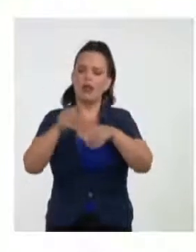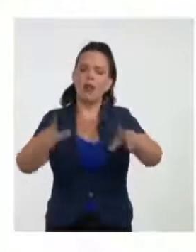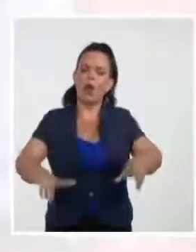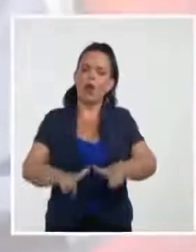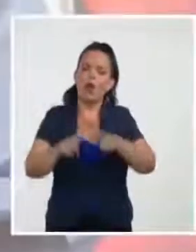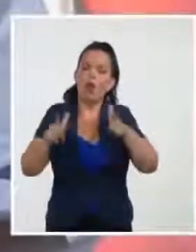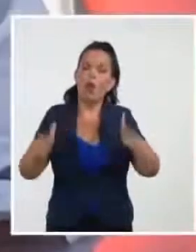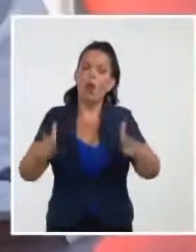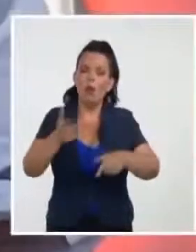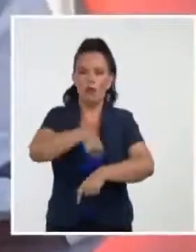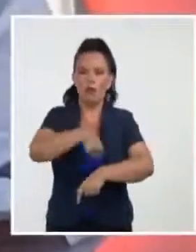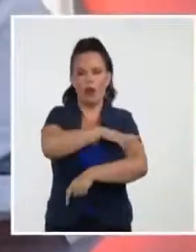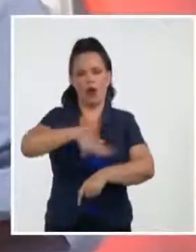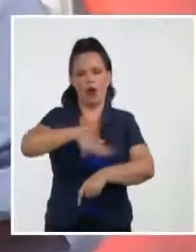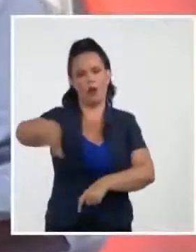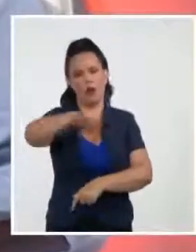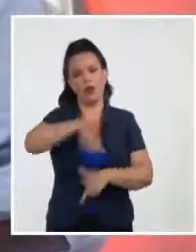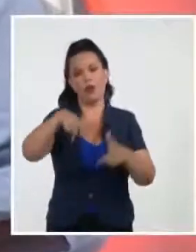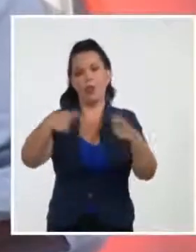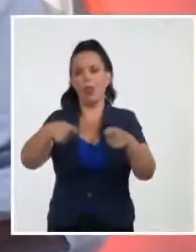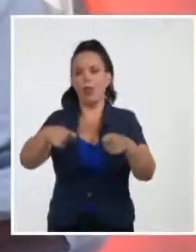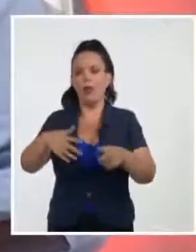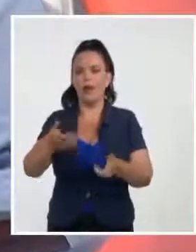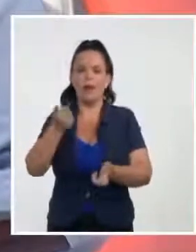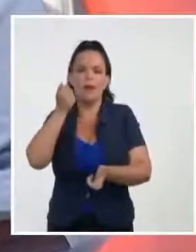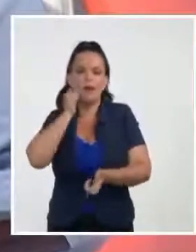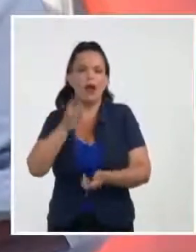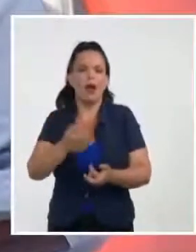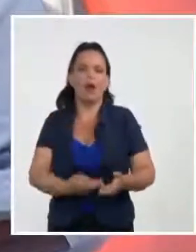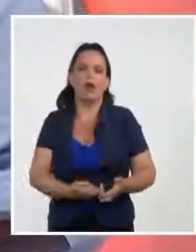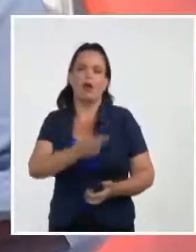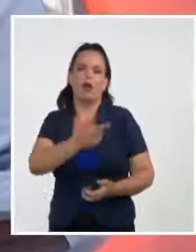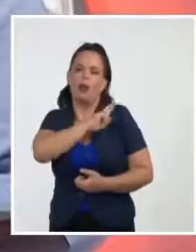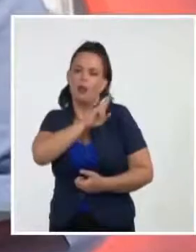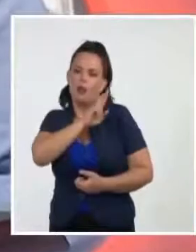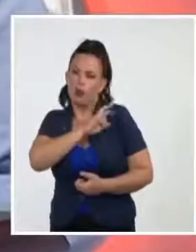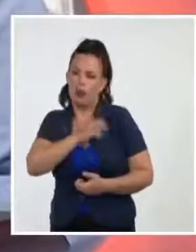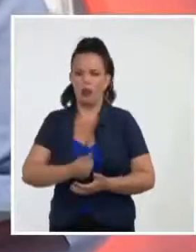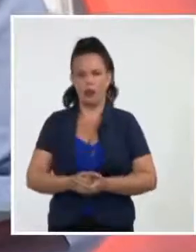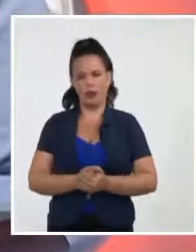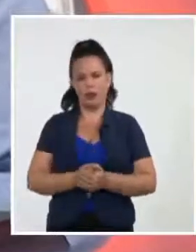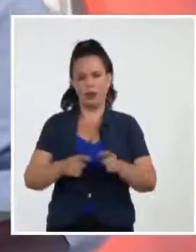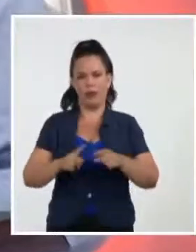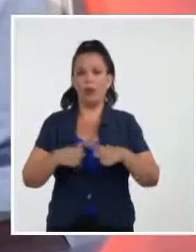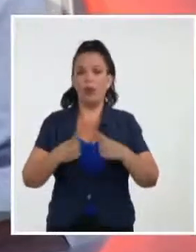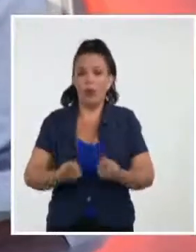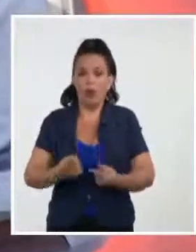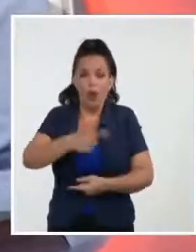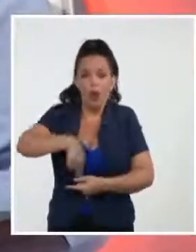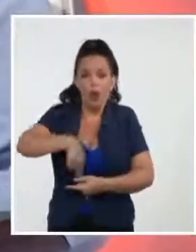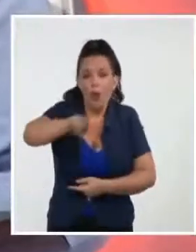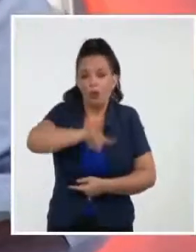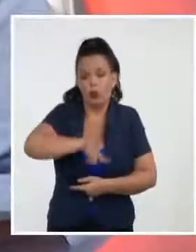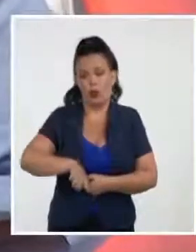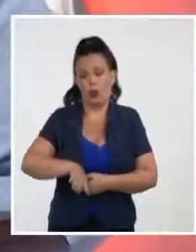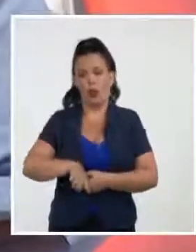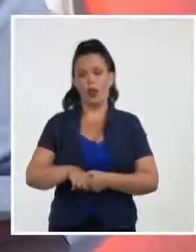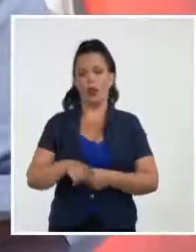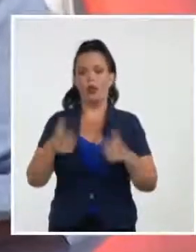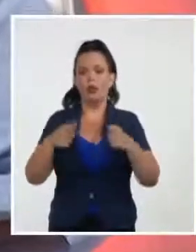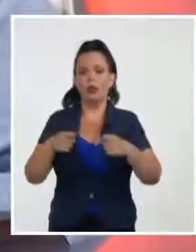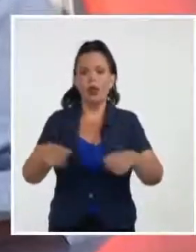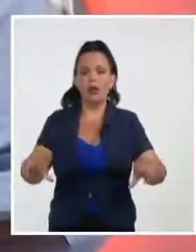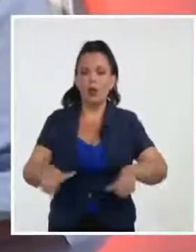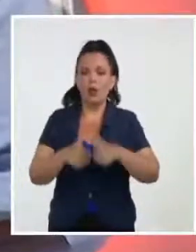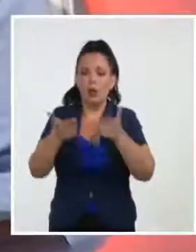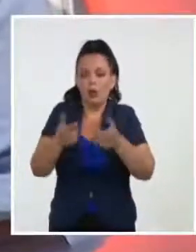más autorresponsable, porque realmente depende mucho, por mucha medida que usted tome, por mucha